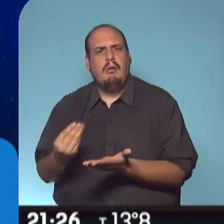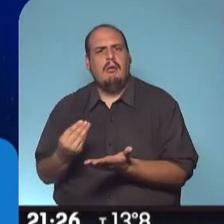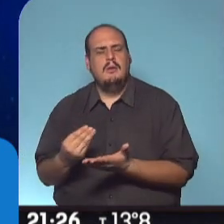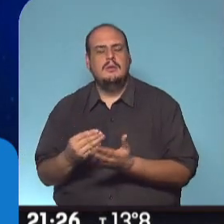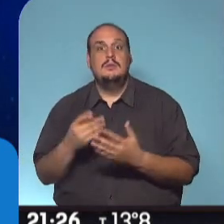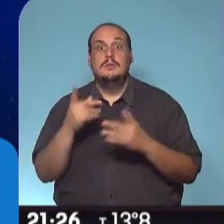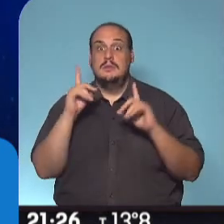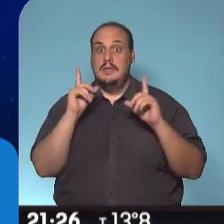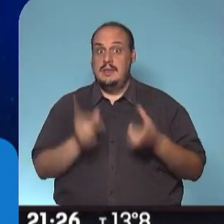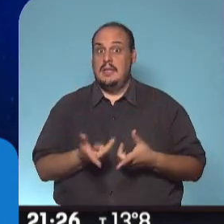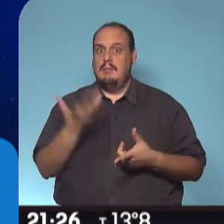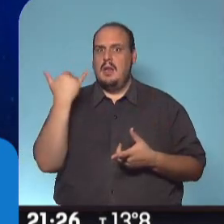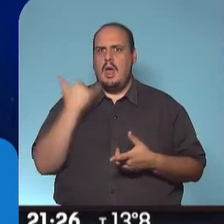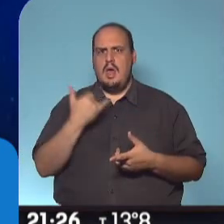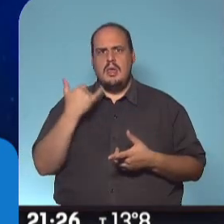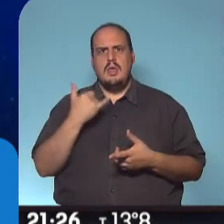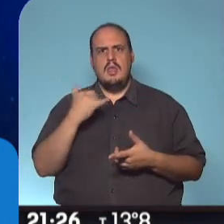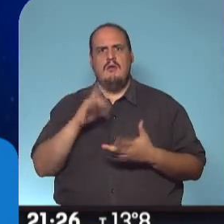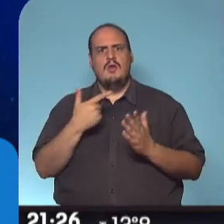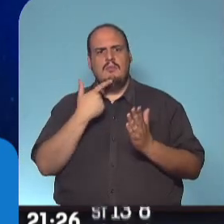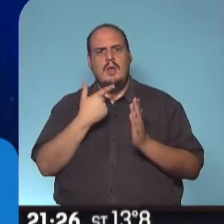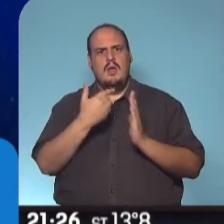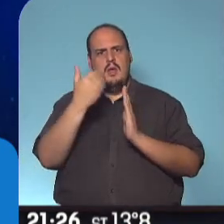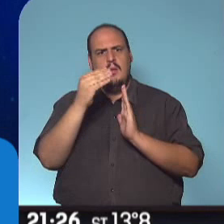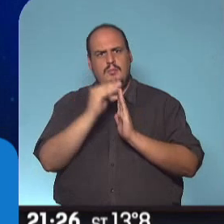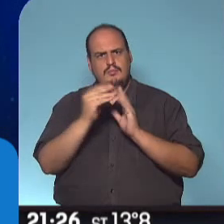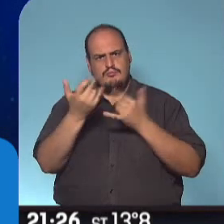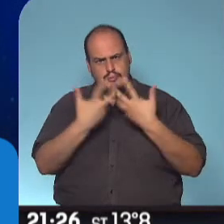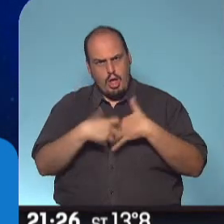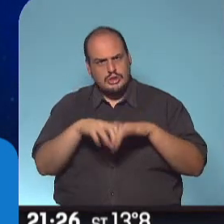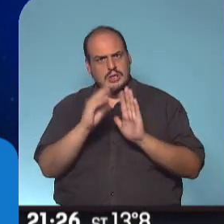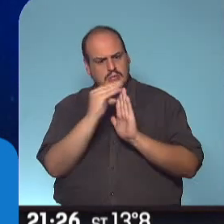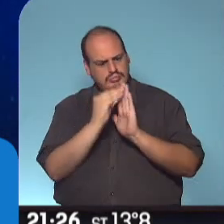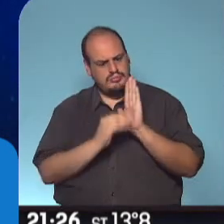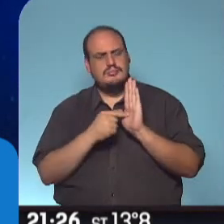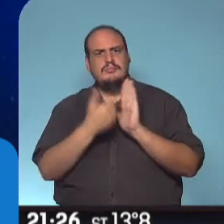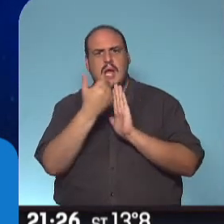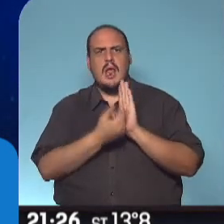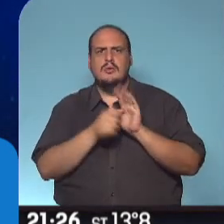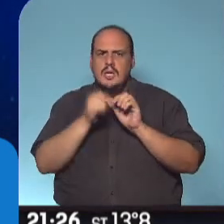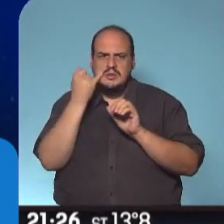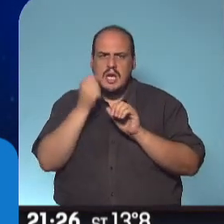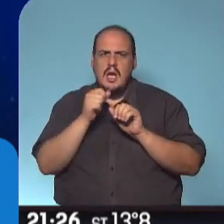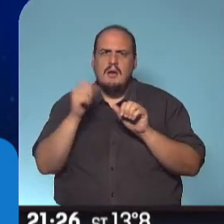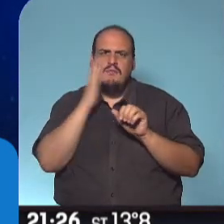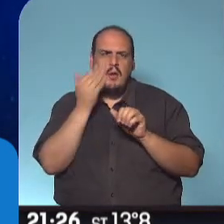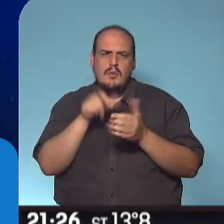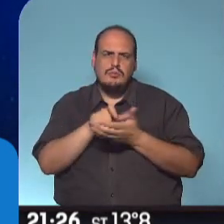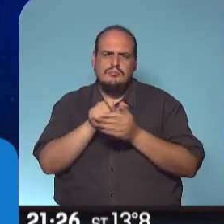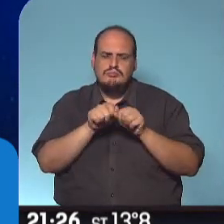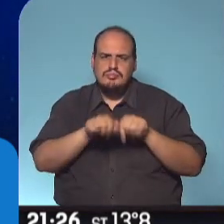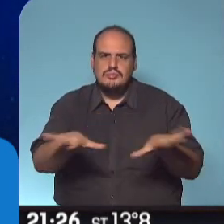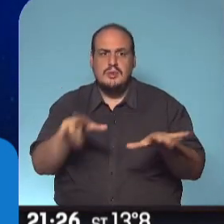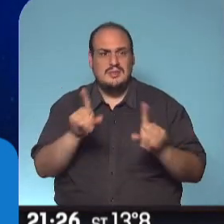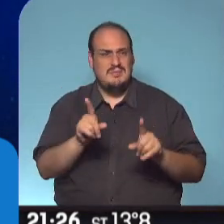se ha viralizado, como si fuese la carátula de dicho proyecto, que aquí Lucía Isikoff cuenta que no es el proyecto en